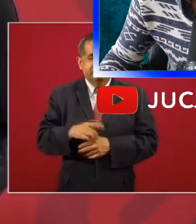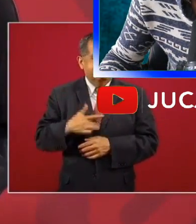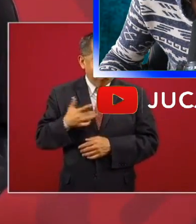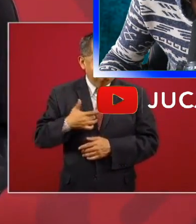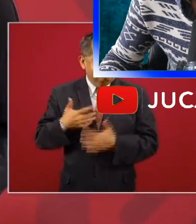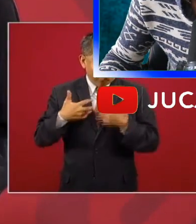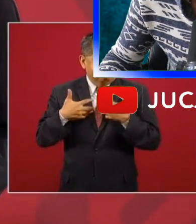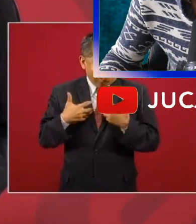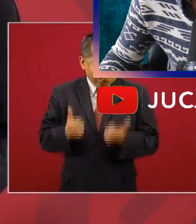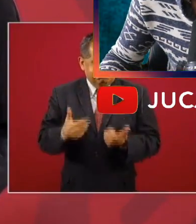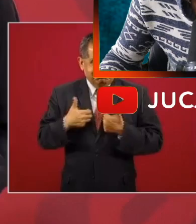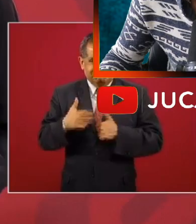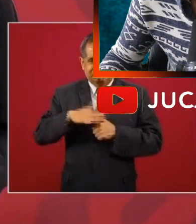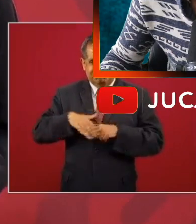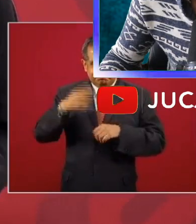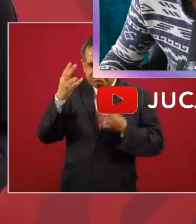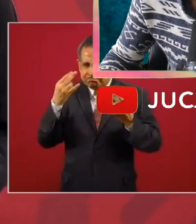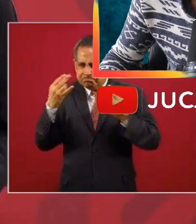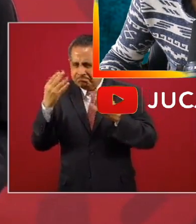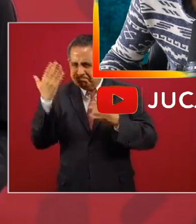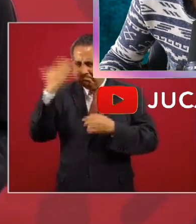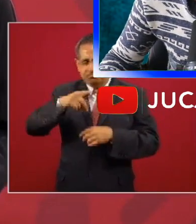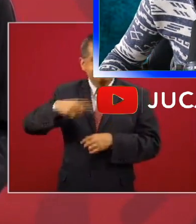consciente, muy avispado.